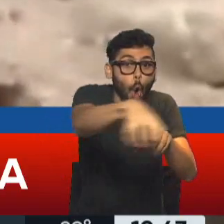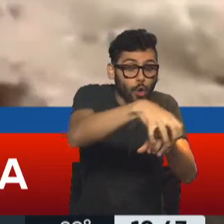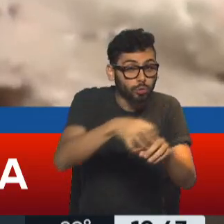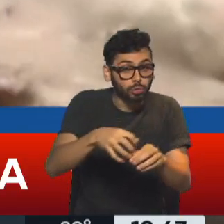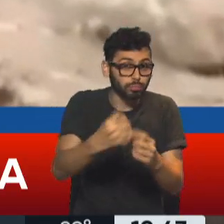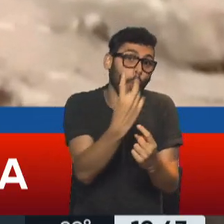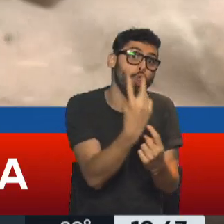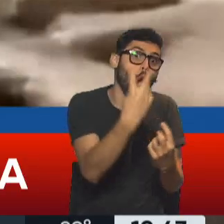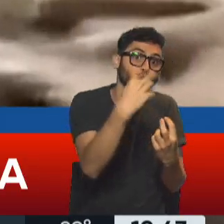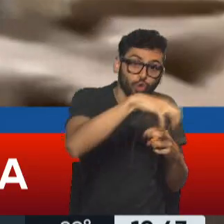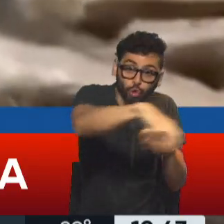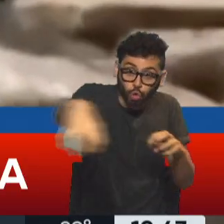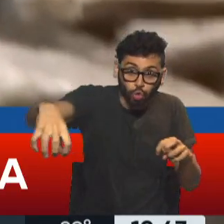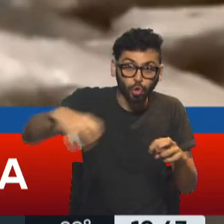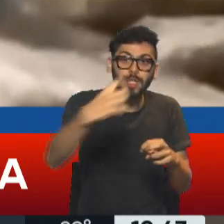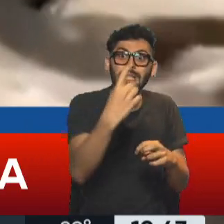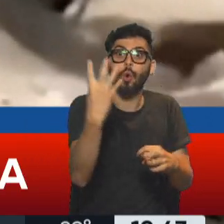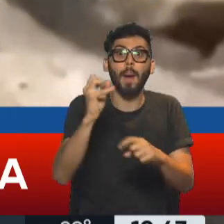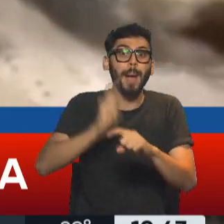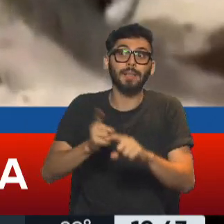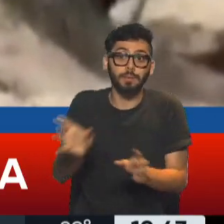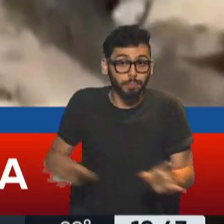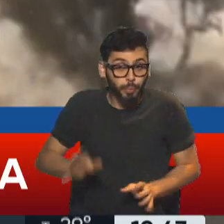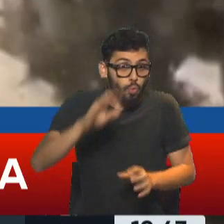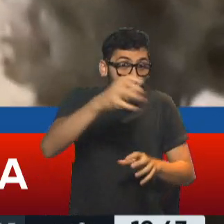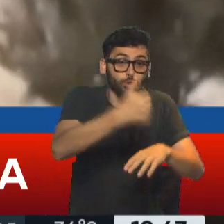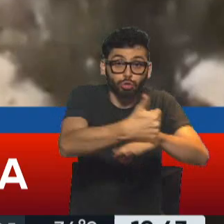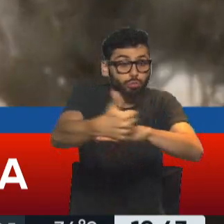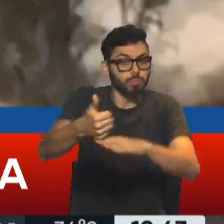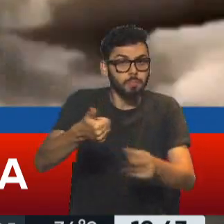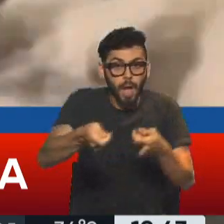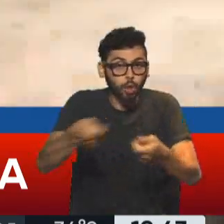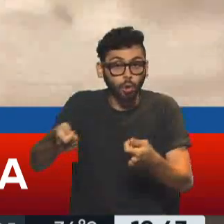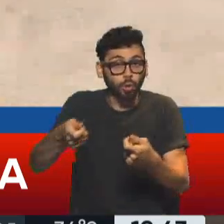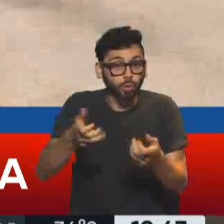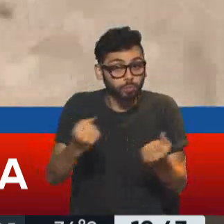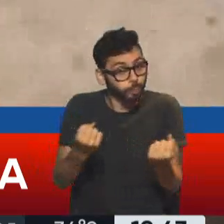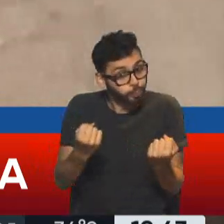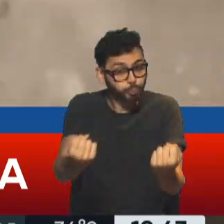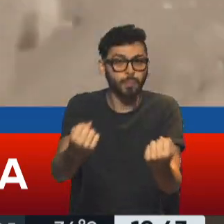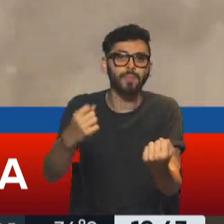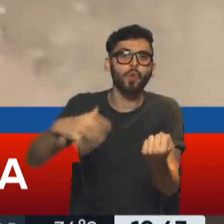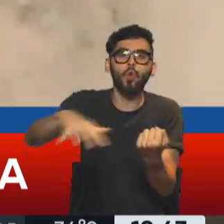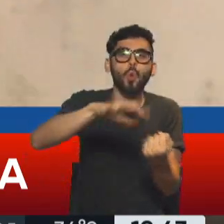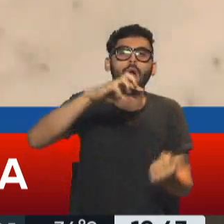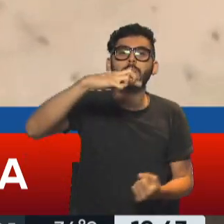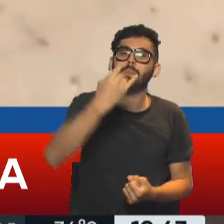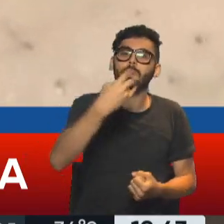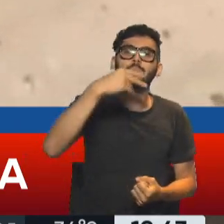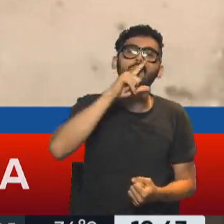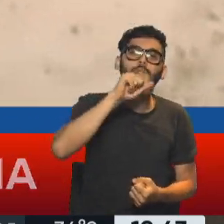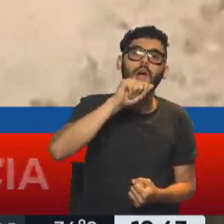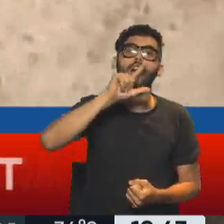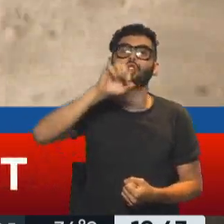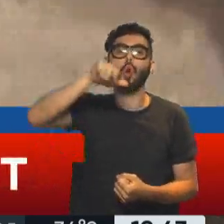matanza de casi un centenar de aves. Este episodio ocurrió en el área natural protegida de Punta Tombo, en